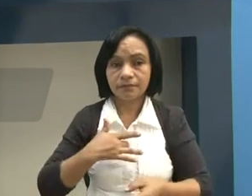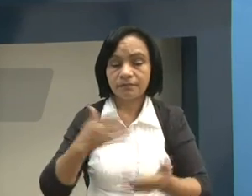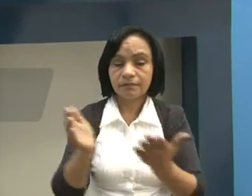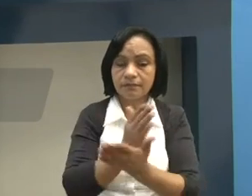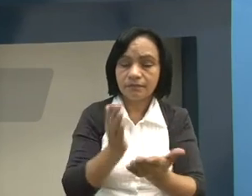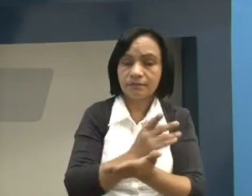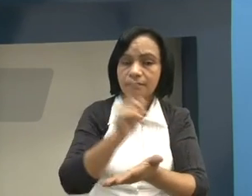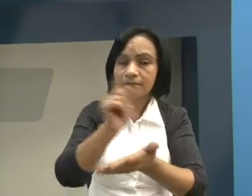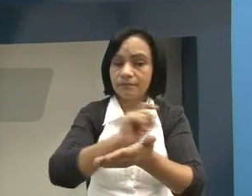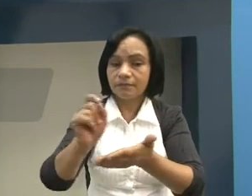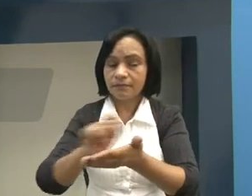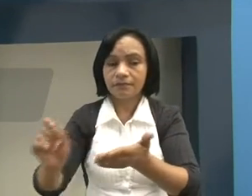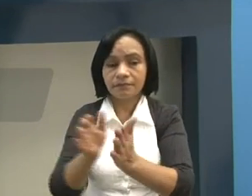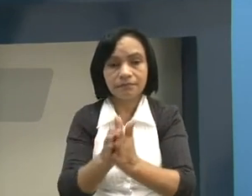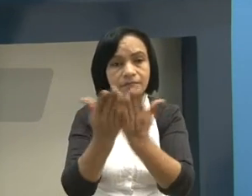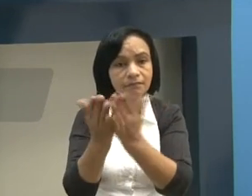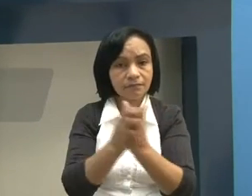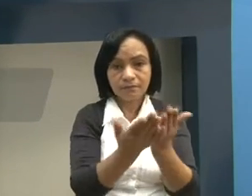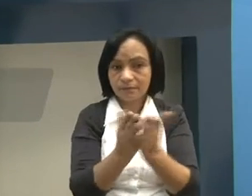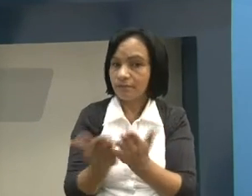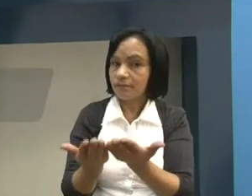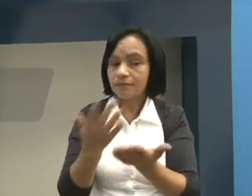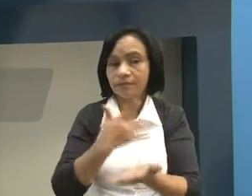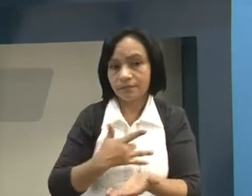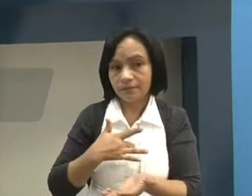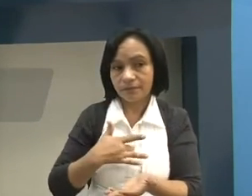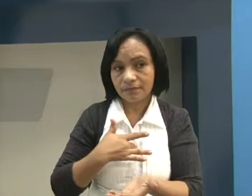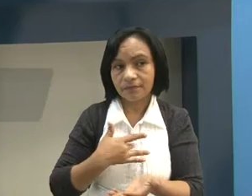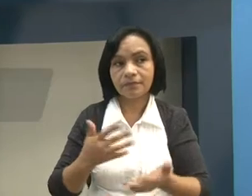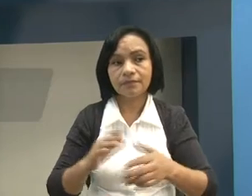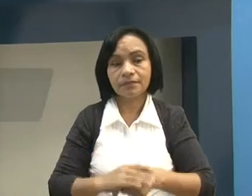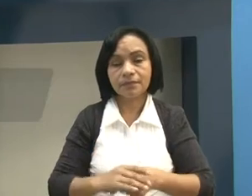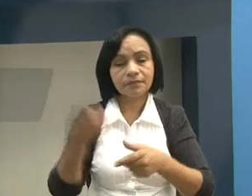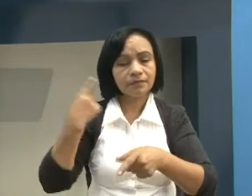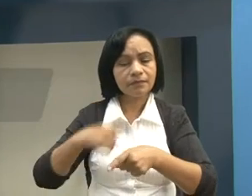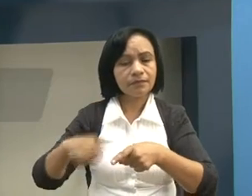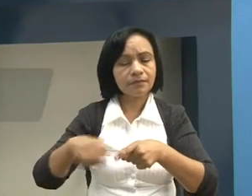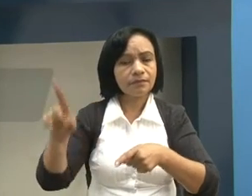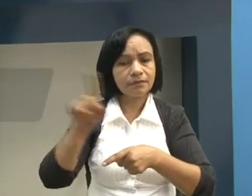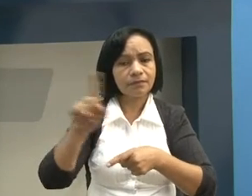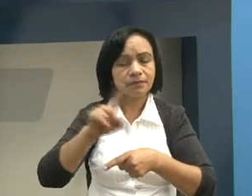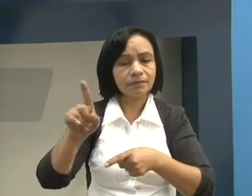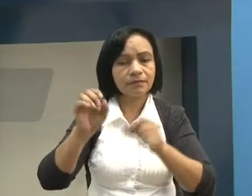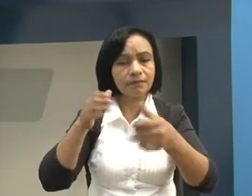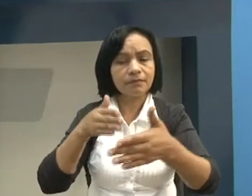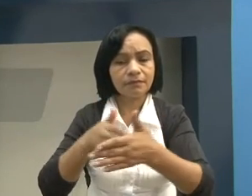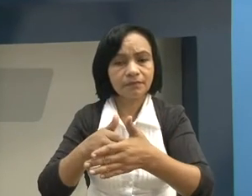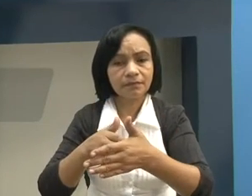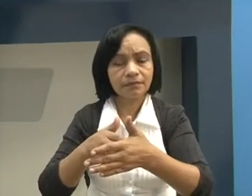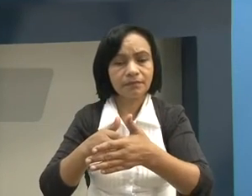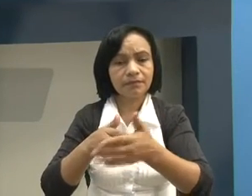cuadernos, lápices, textos, todos estos materiales necesarios se exoneran, ¿no? Para evitar, y